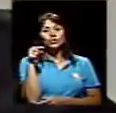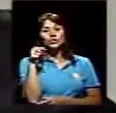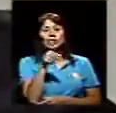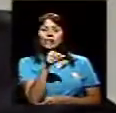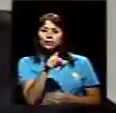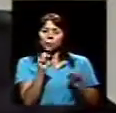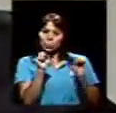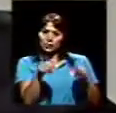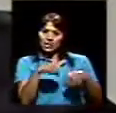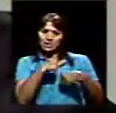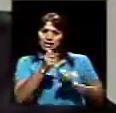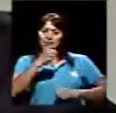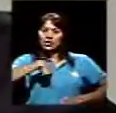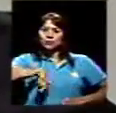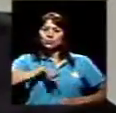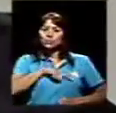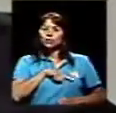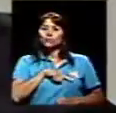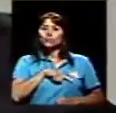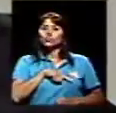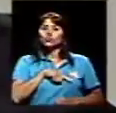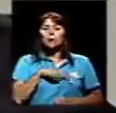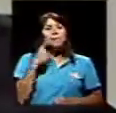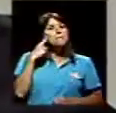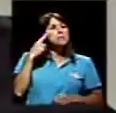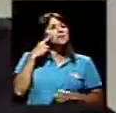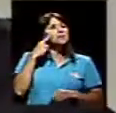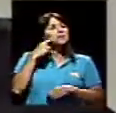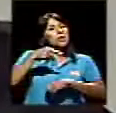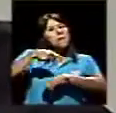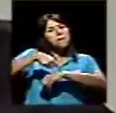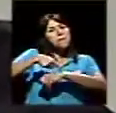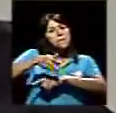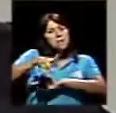una mirada de mediano plazo, que podría un poco,